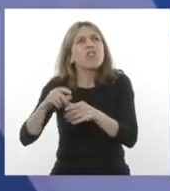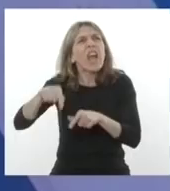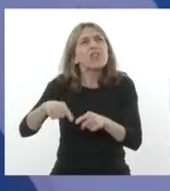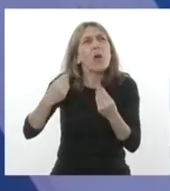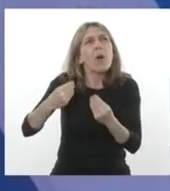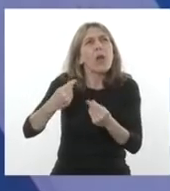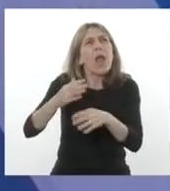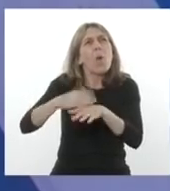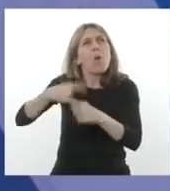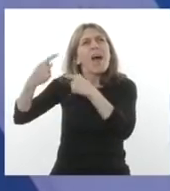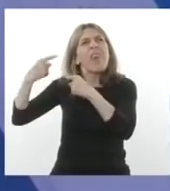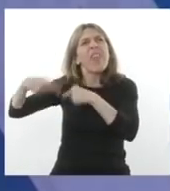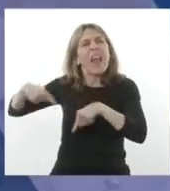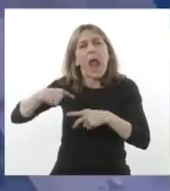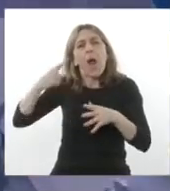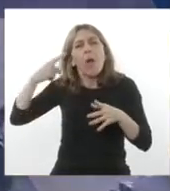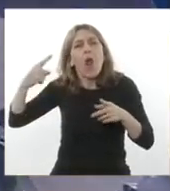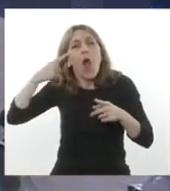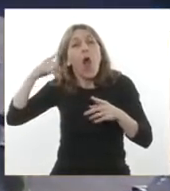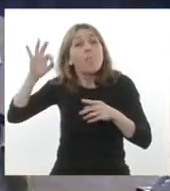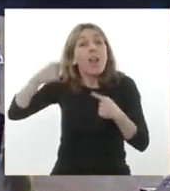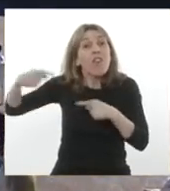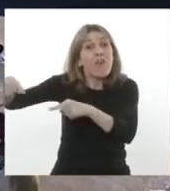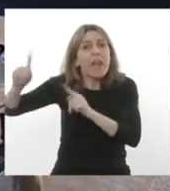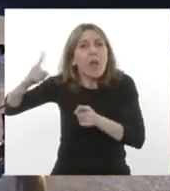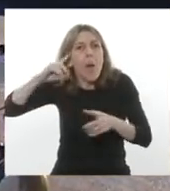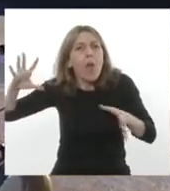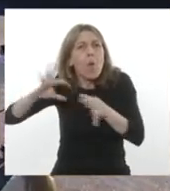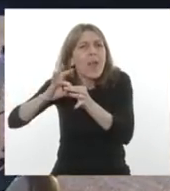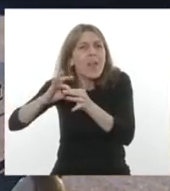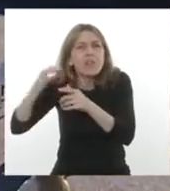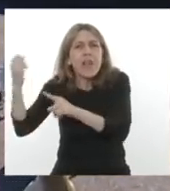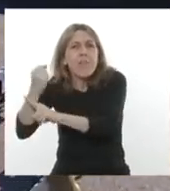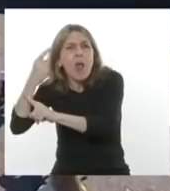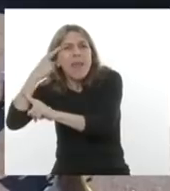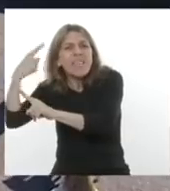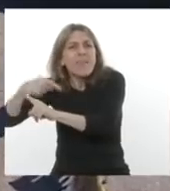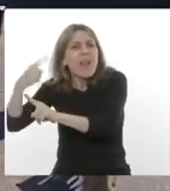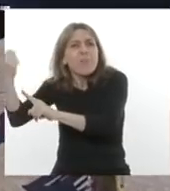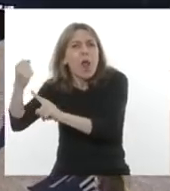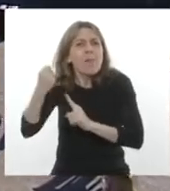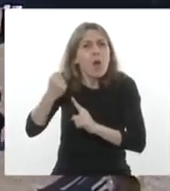no son iguales a ustedes y no piensan igual a ustedes. Pero son tan importantes como ustedes para hacer la patria.